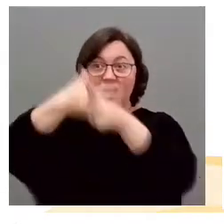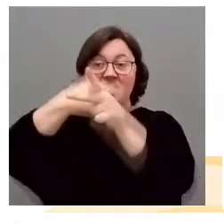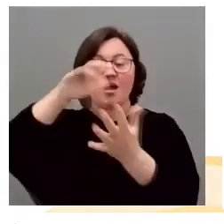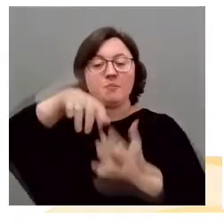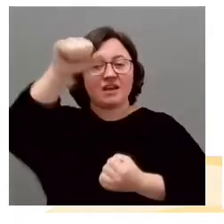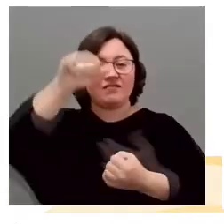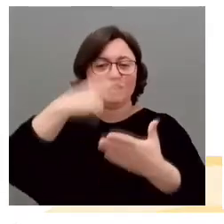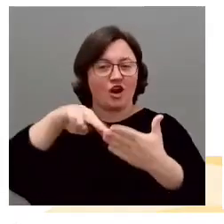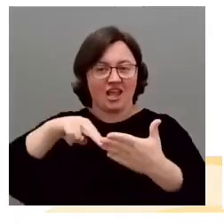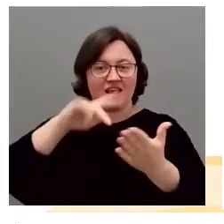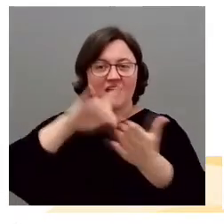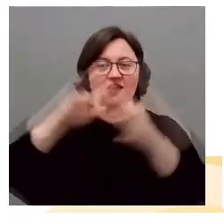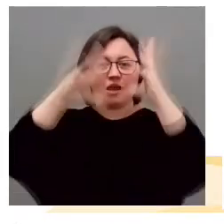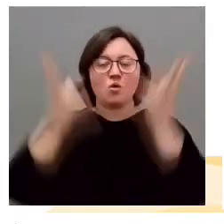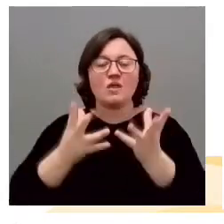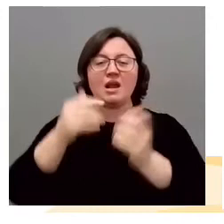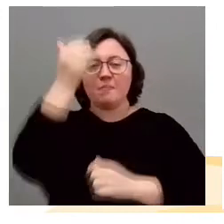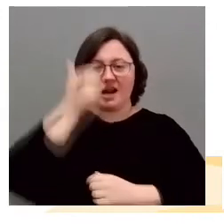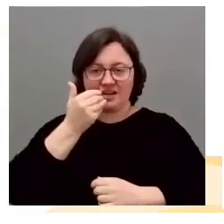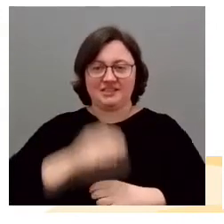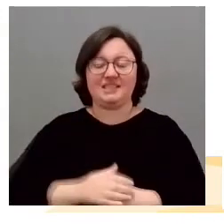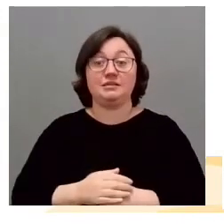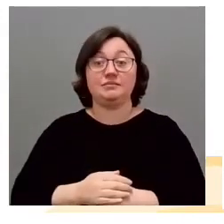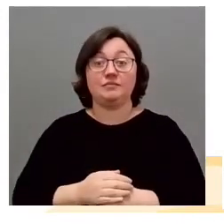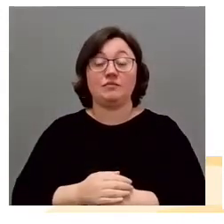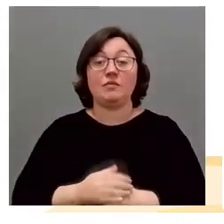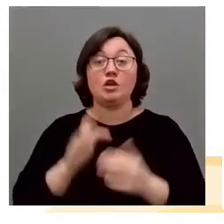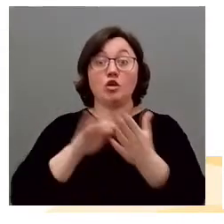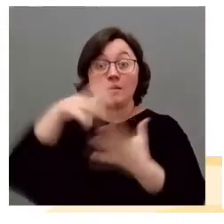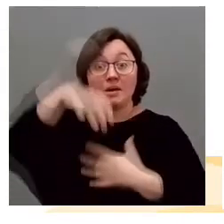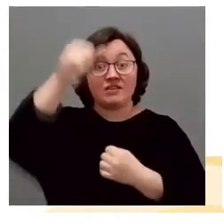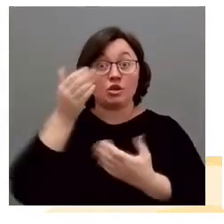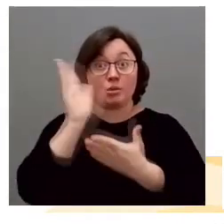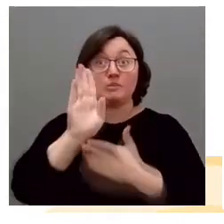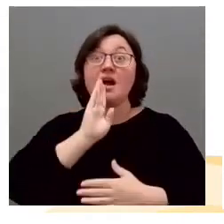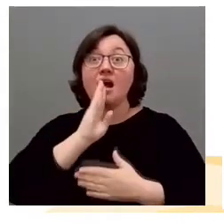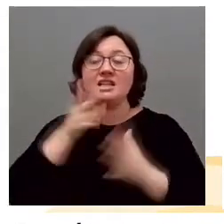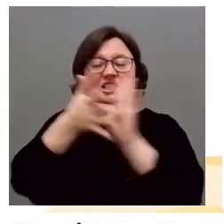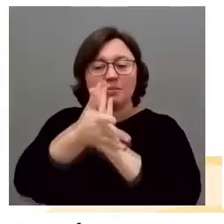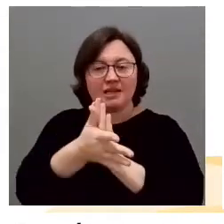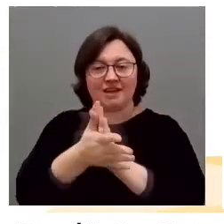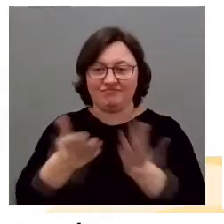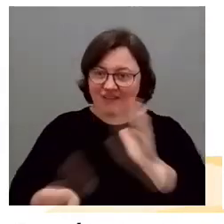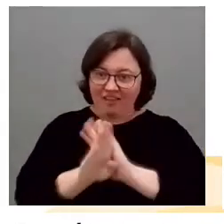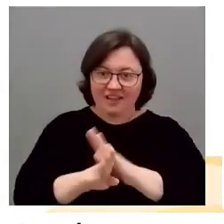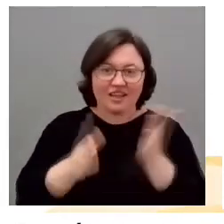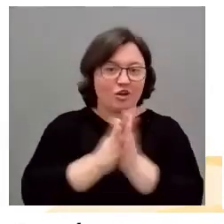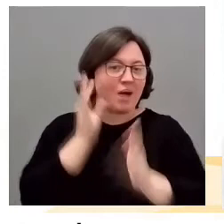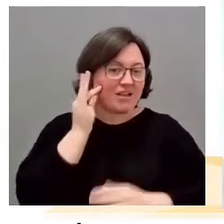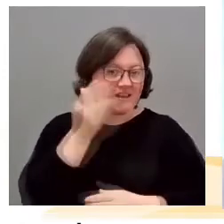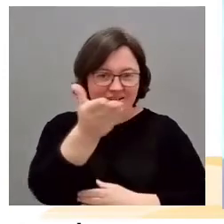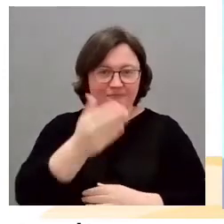del Día Mundial de la Parálisis Cerebral. En él concretamos estas propuestas. Adelante, compañeras.